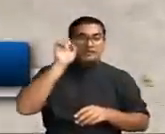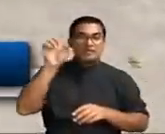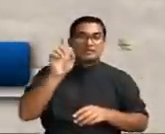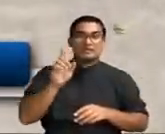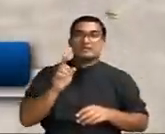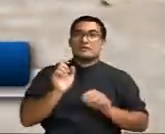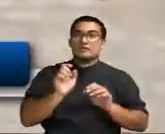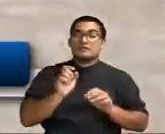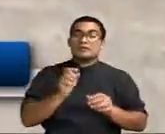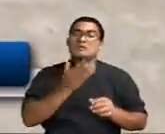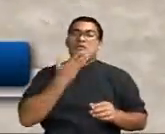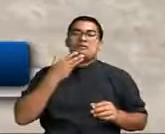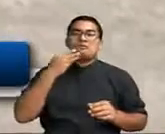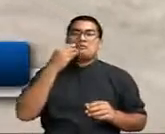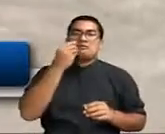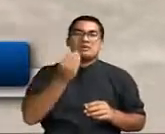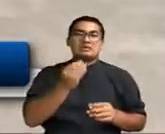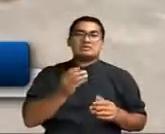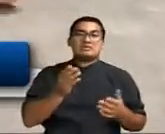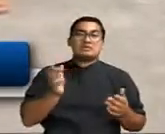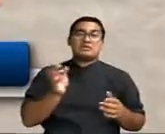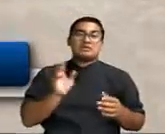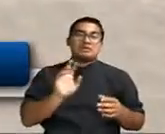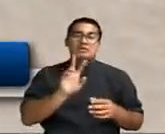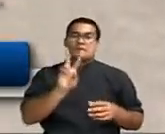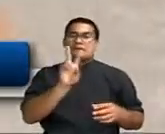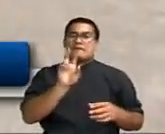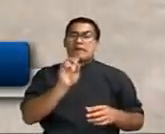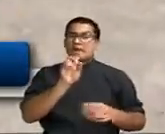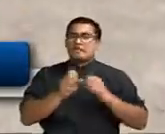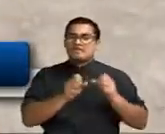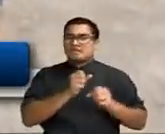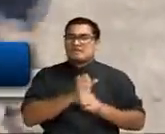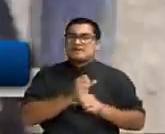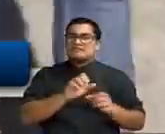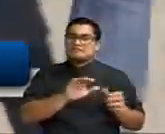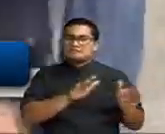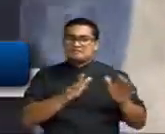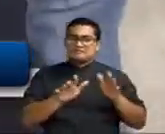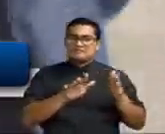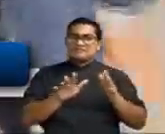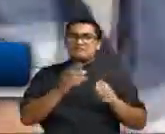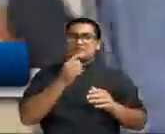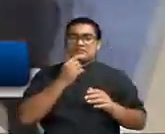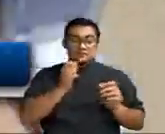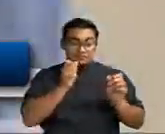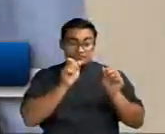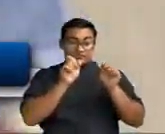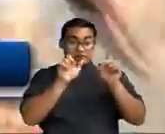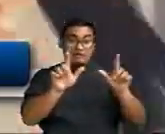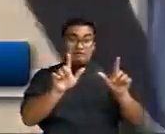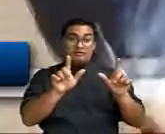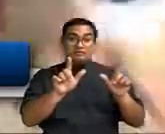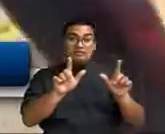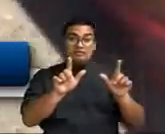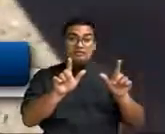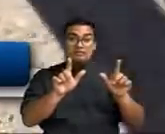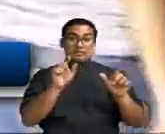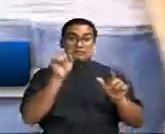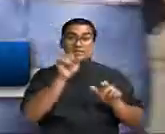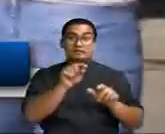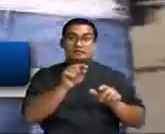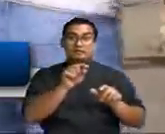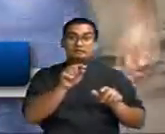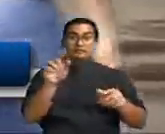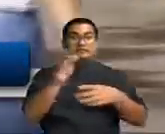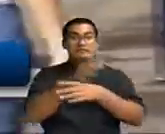en la adolescencia o antes de los 20 años, va a aparecer un cuadro florido con todos los